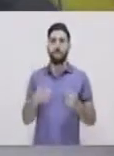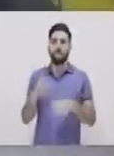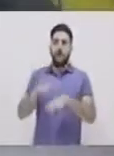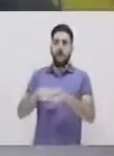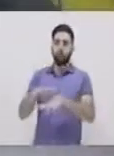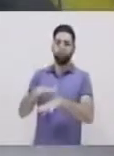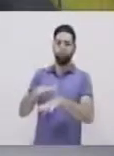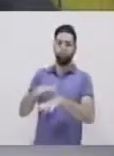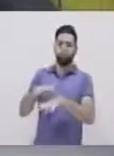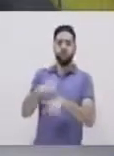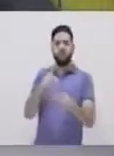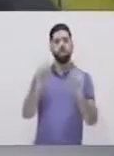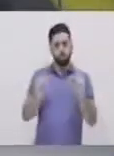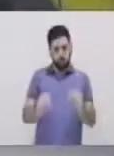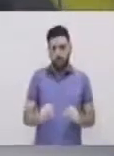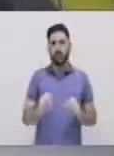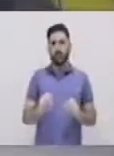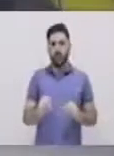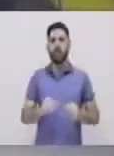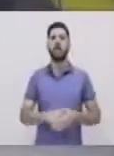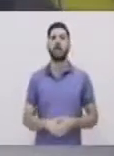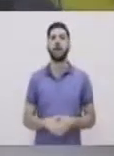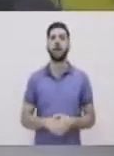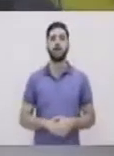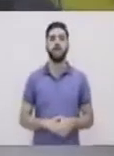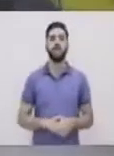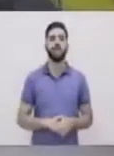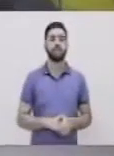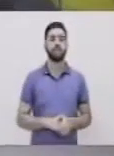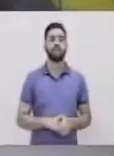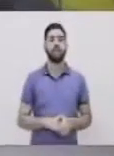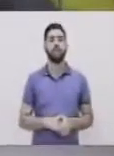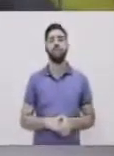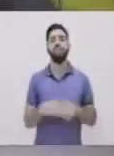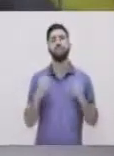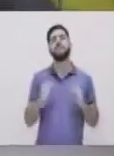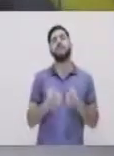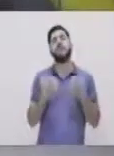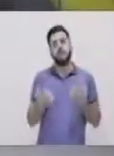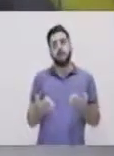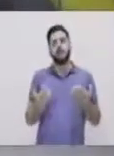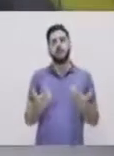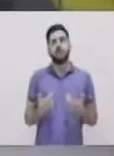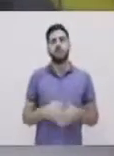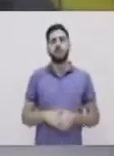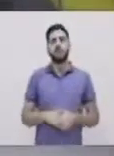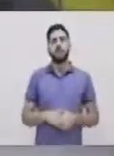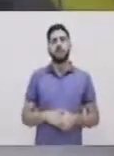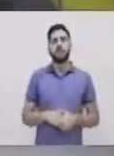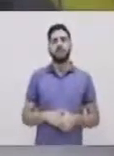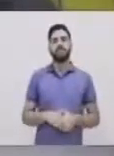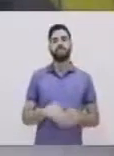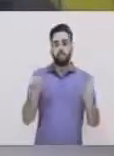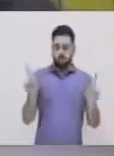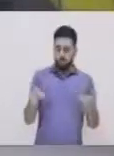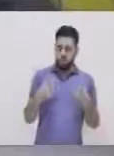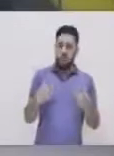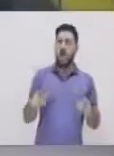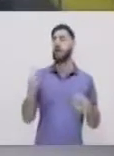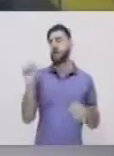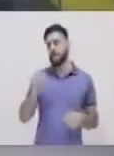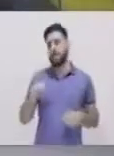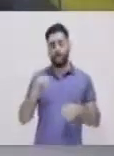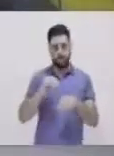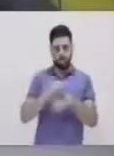emociones, nos ayuda a estudiar, tenemos diferentes tipos entonces, conclusión, la